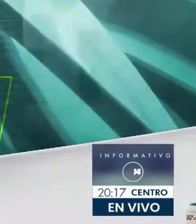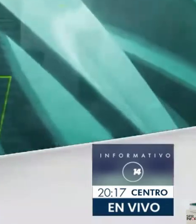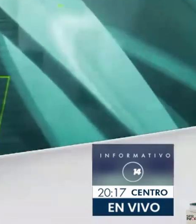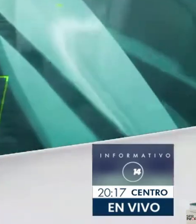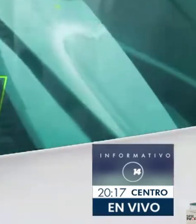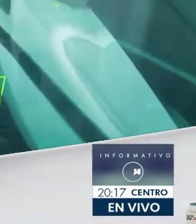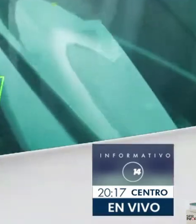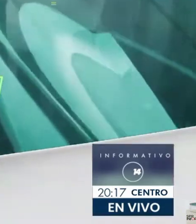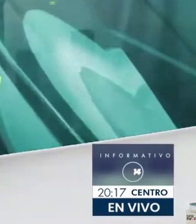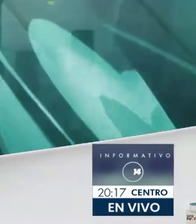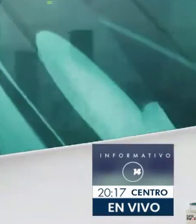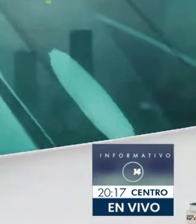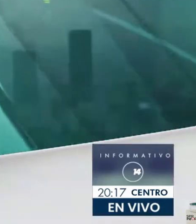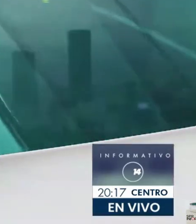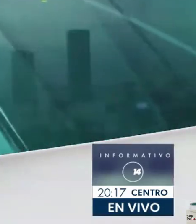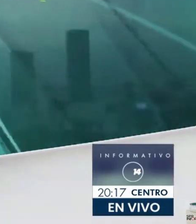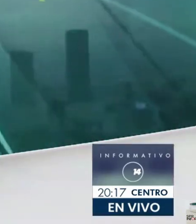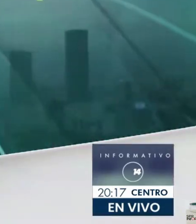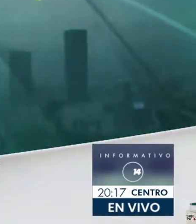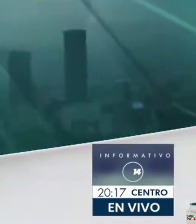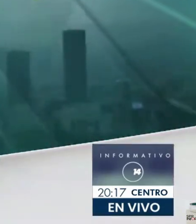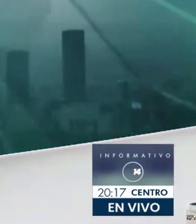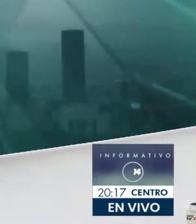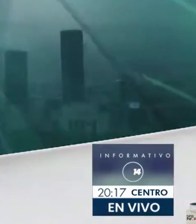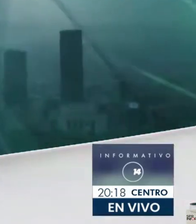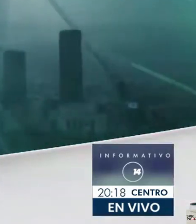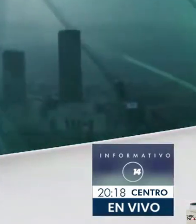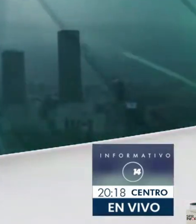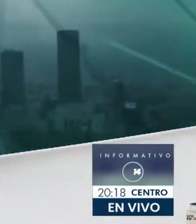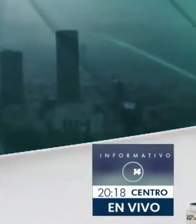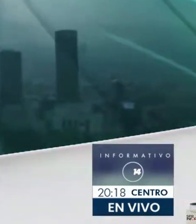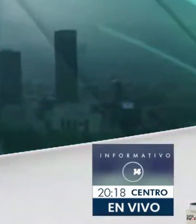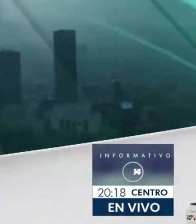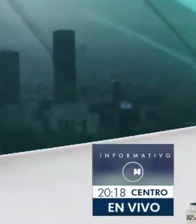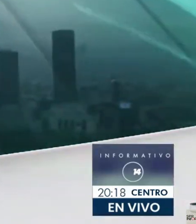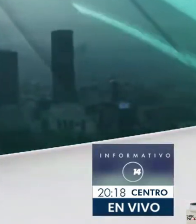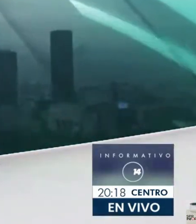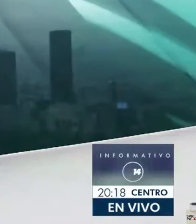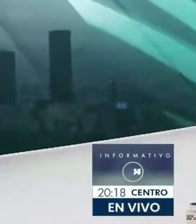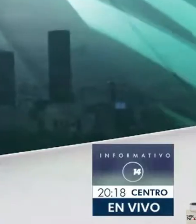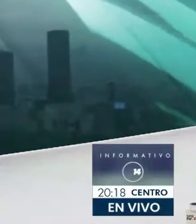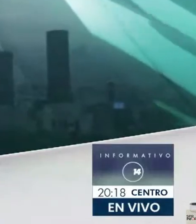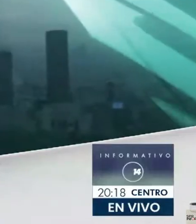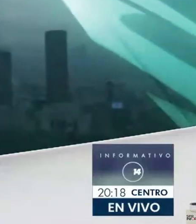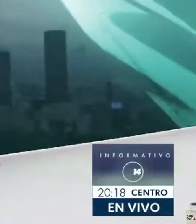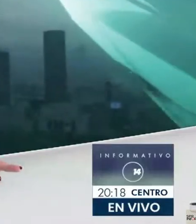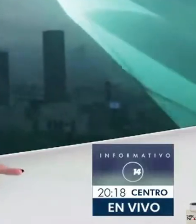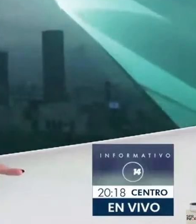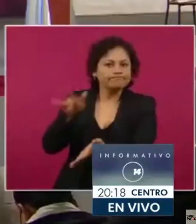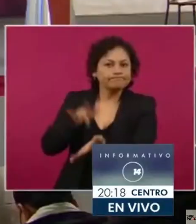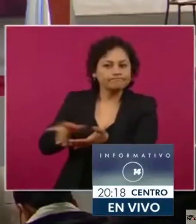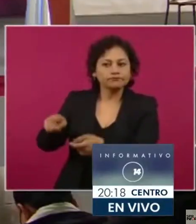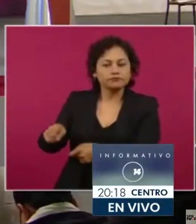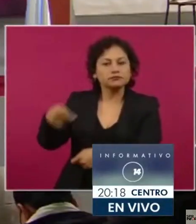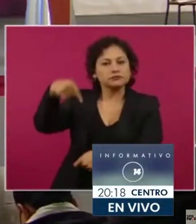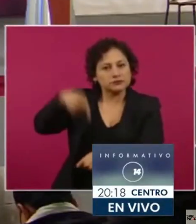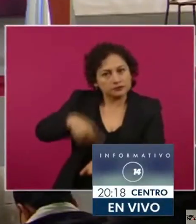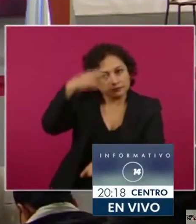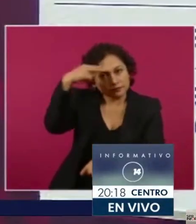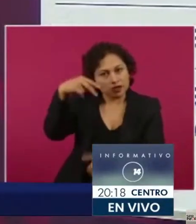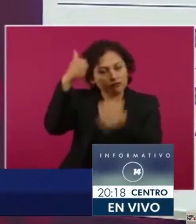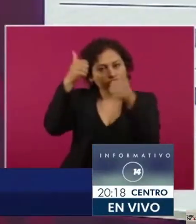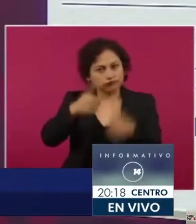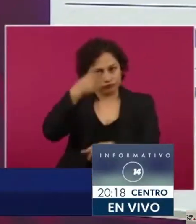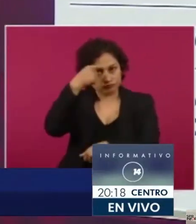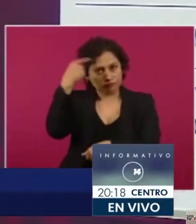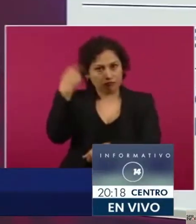y encontraste durante esta administración México logró subir seis lugares en Innovación a nivel global un aumento en el